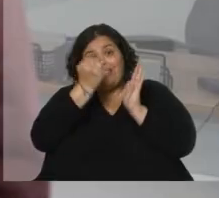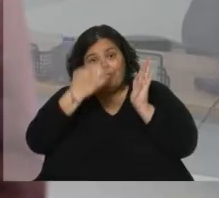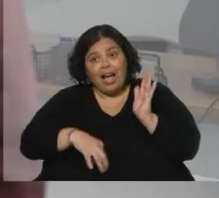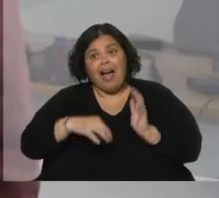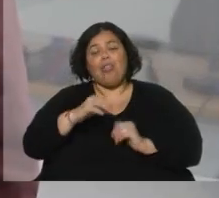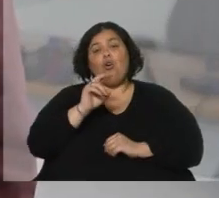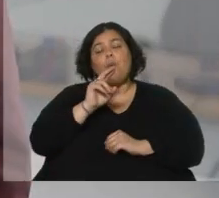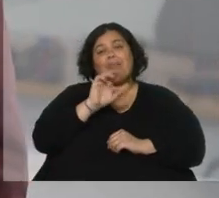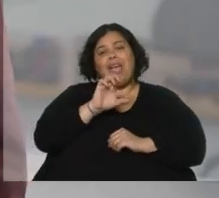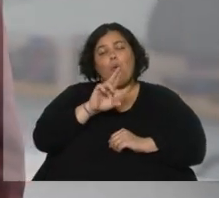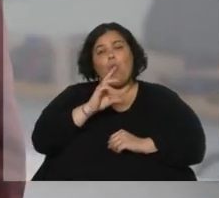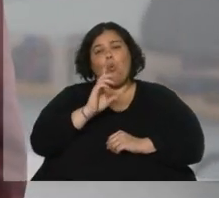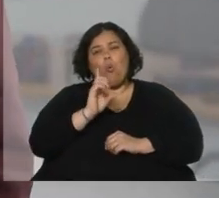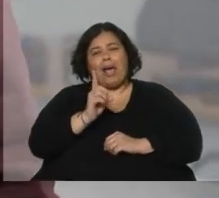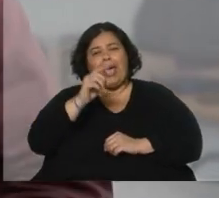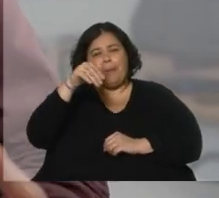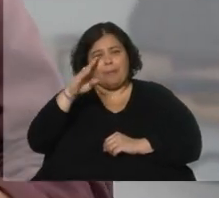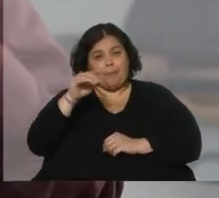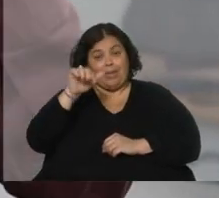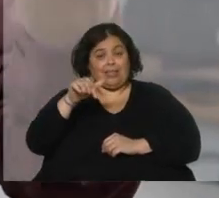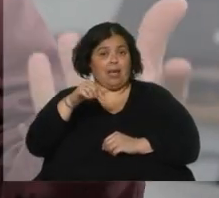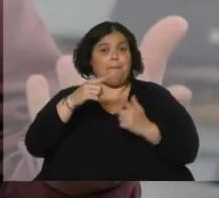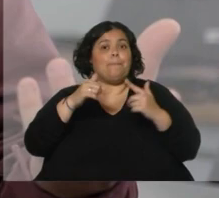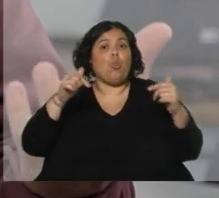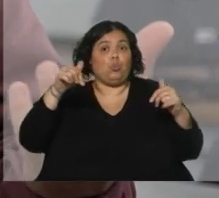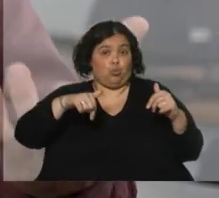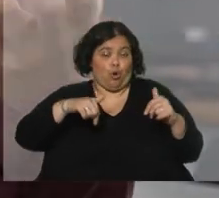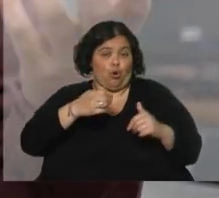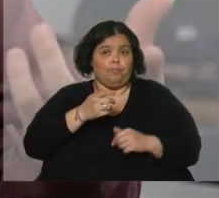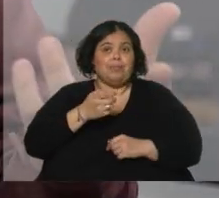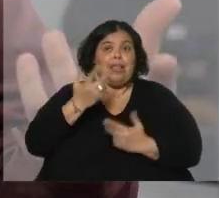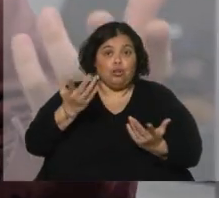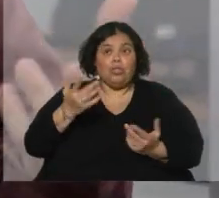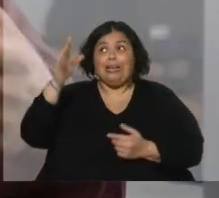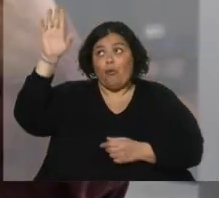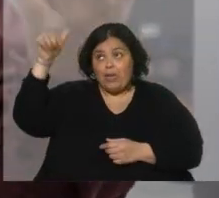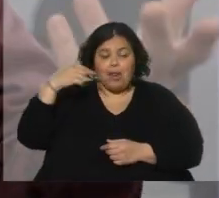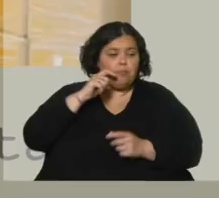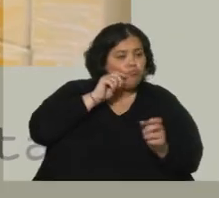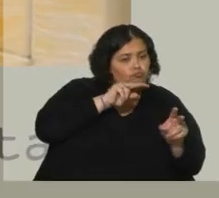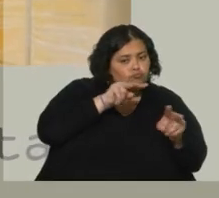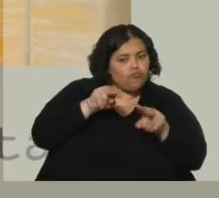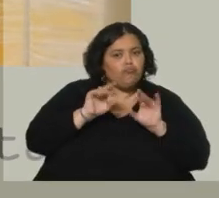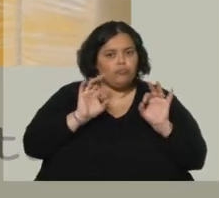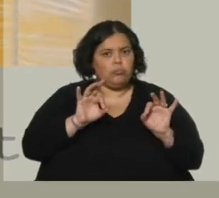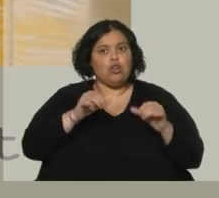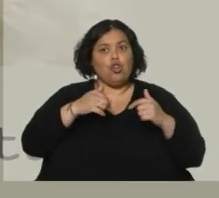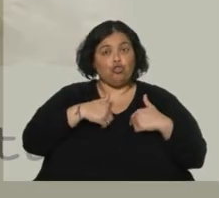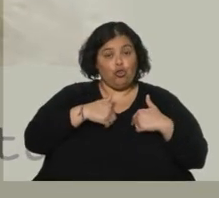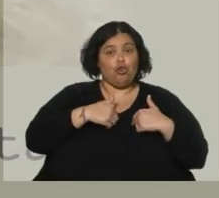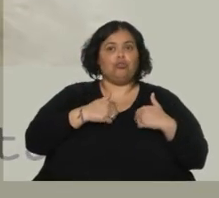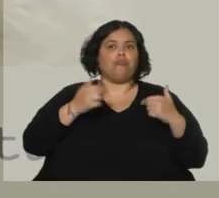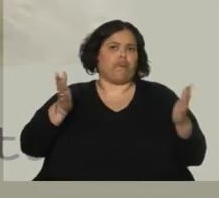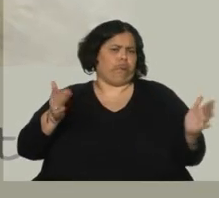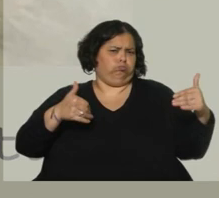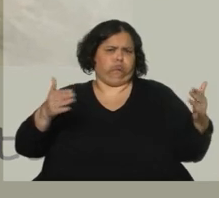en cuanto a nuestro producto. Por lo que el producto entra, ellos lo que hacen es un empaque final. O sea, nosotros hacemos empaque